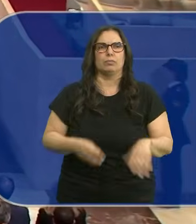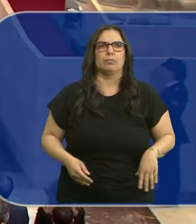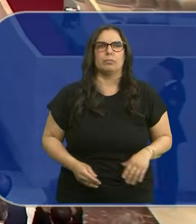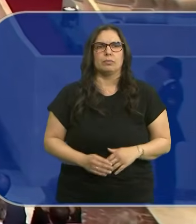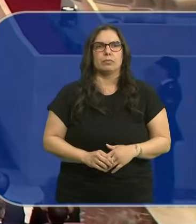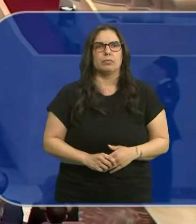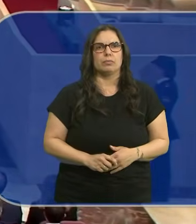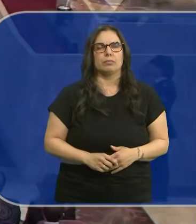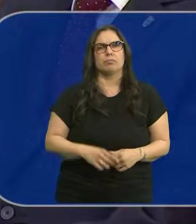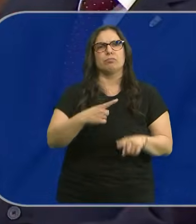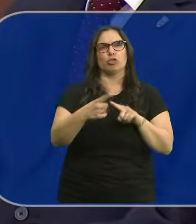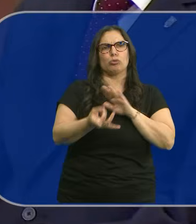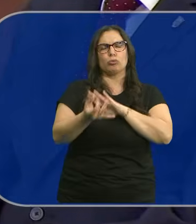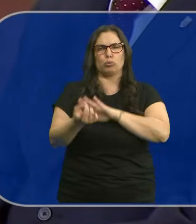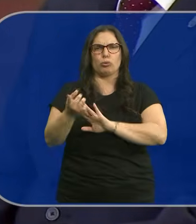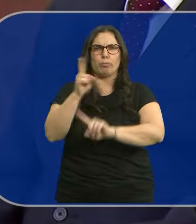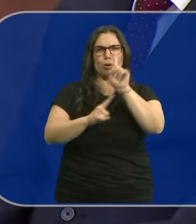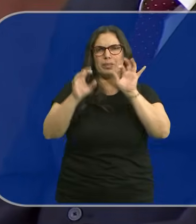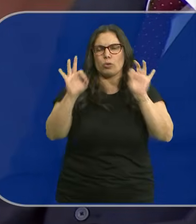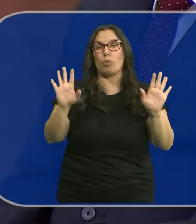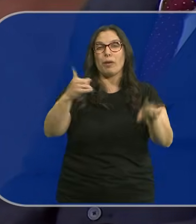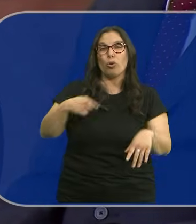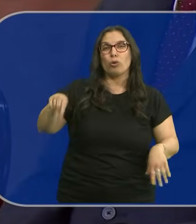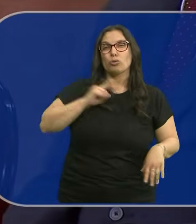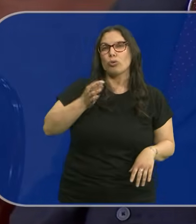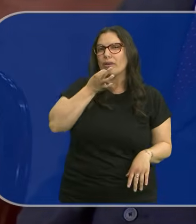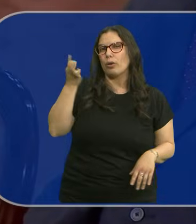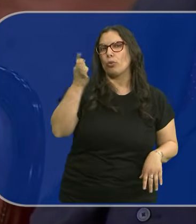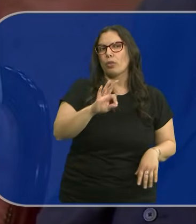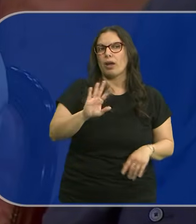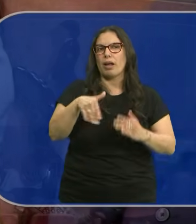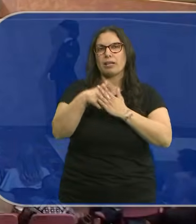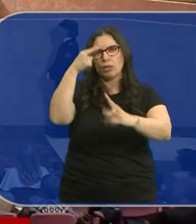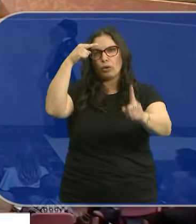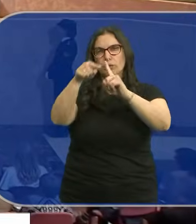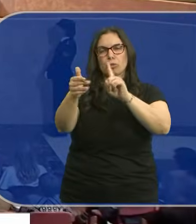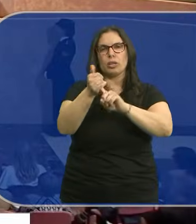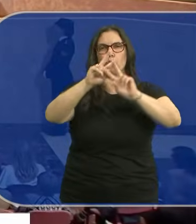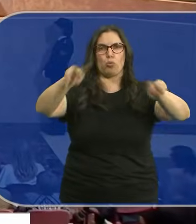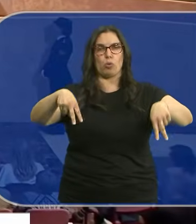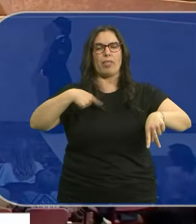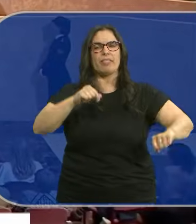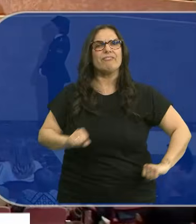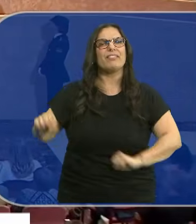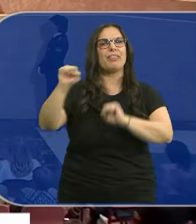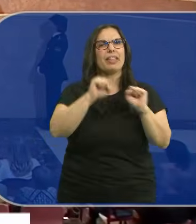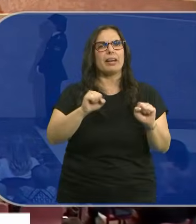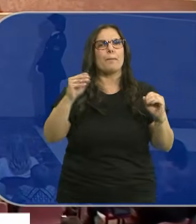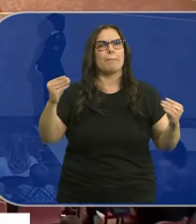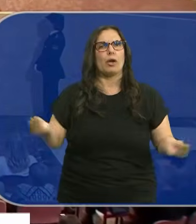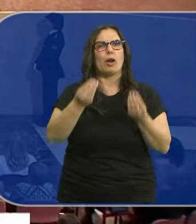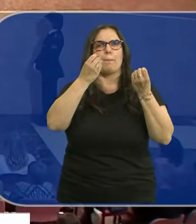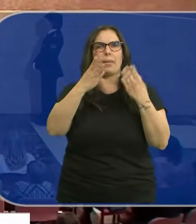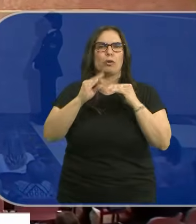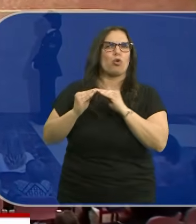faltarán adversidades, pero en ningún caso renunciaremos a llegar a la meta de defender y mejorar el